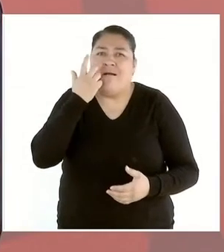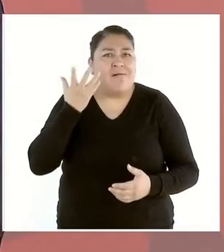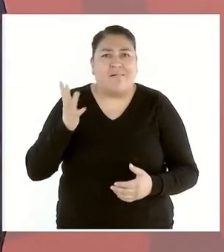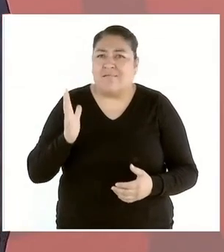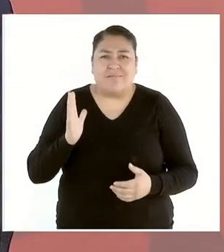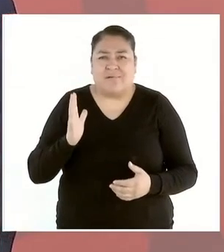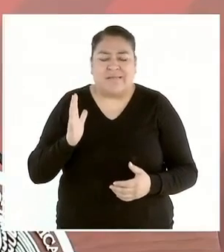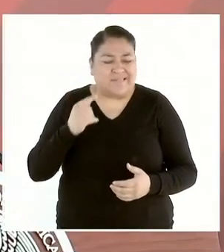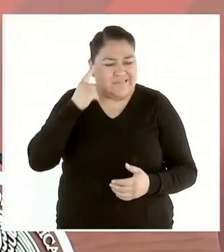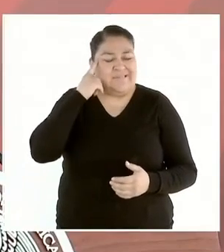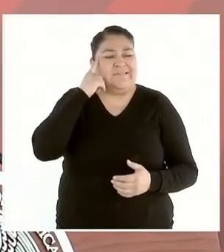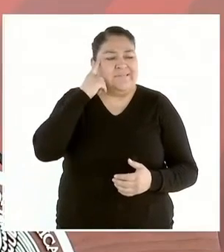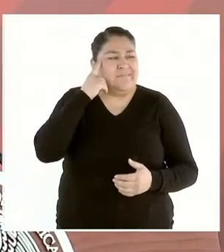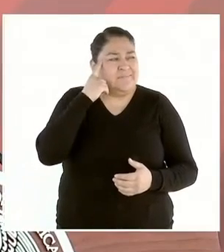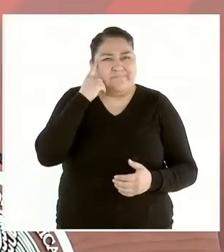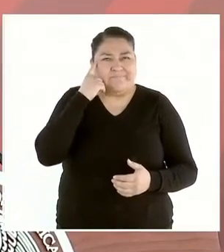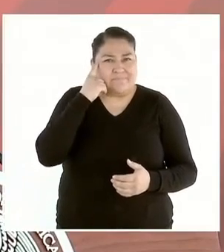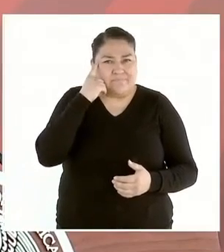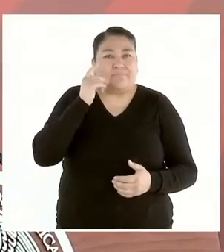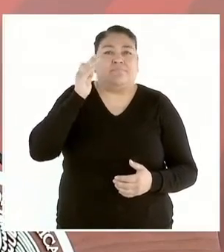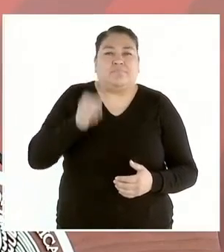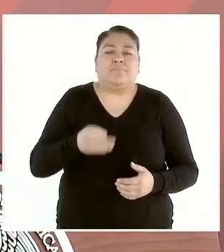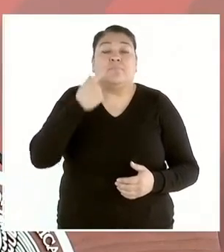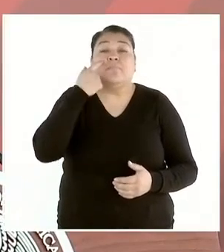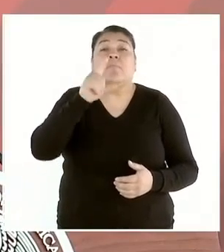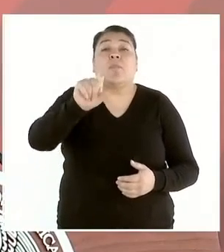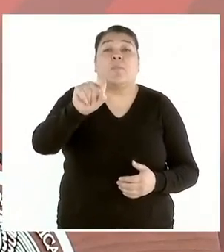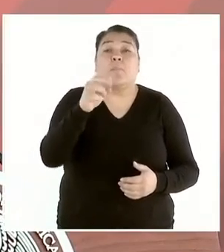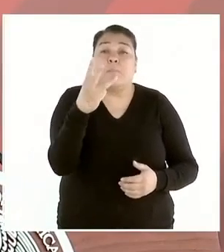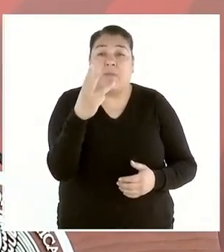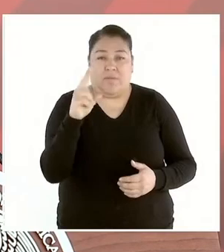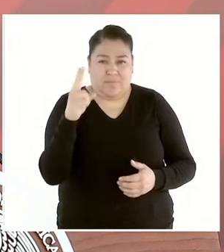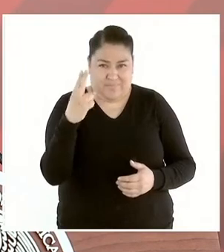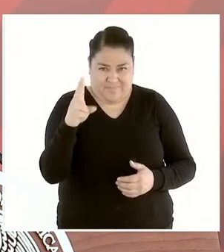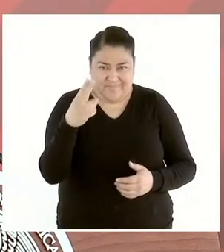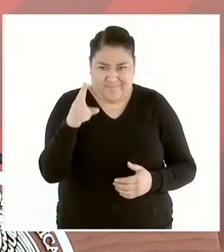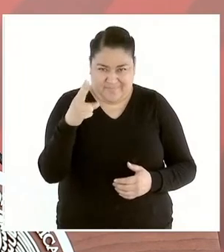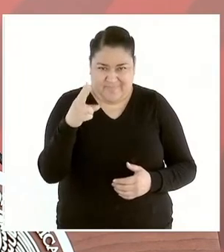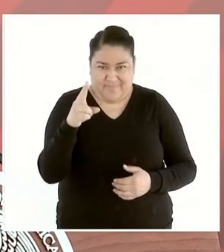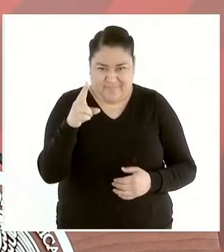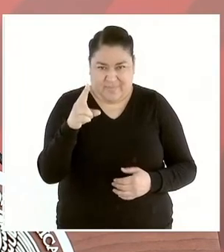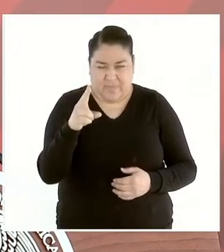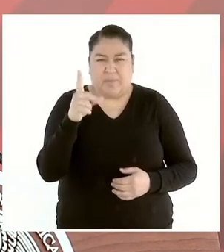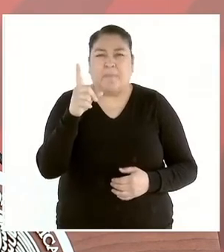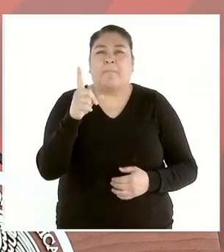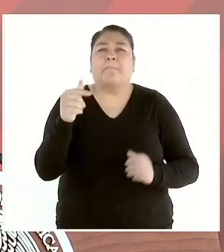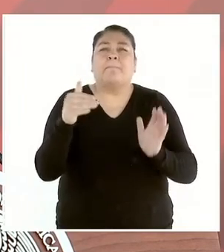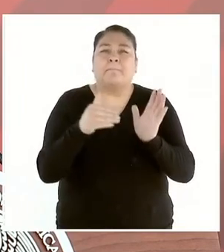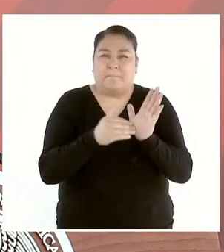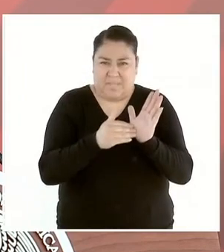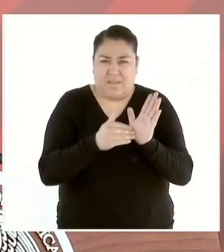derogó el 23 de noviembre de